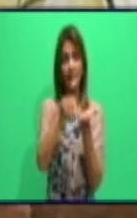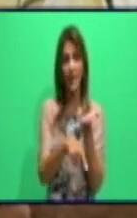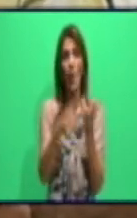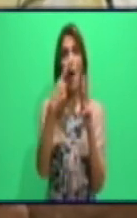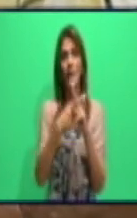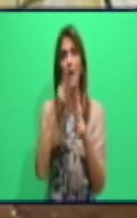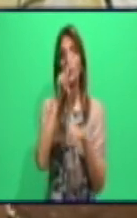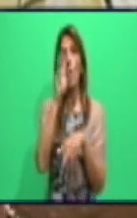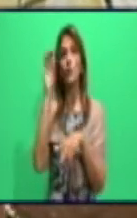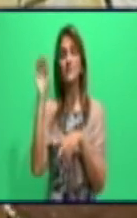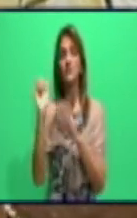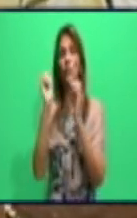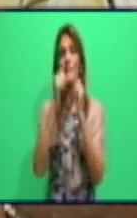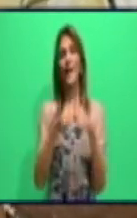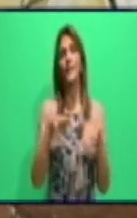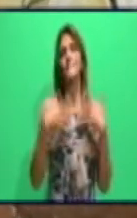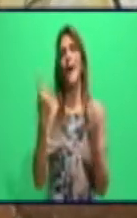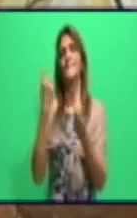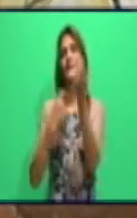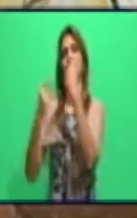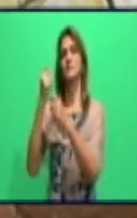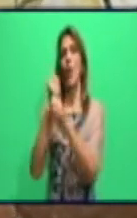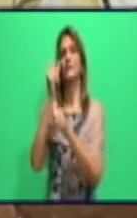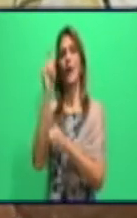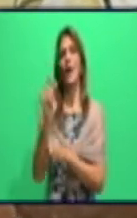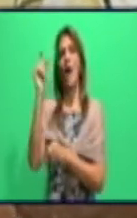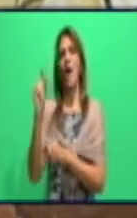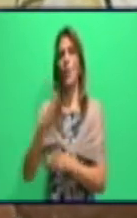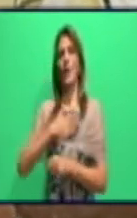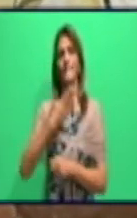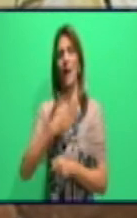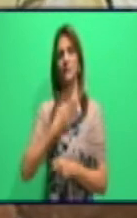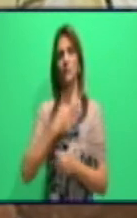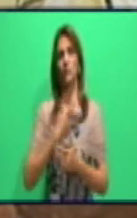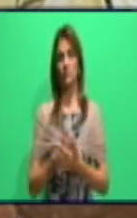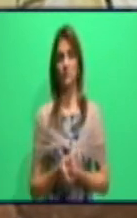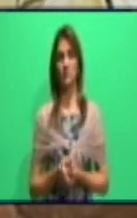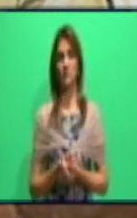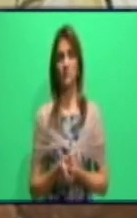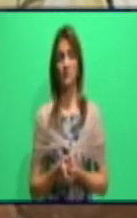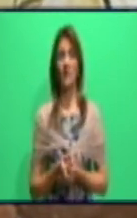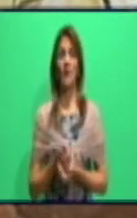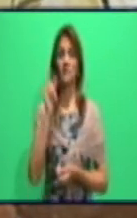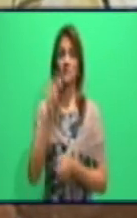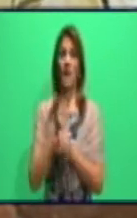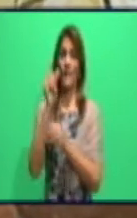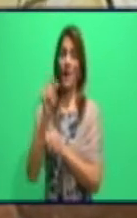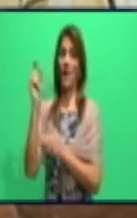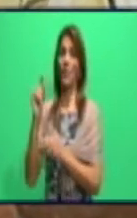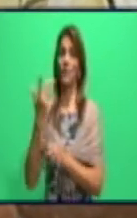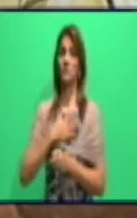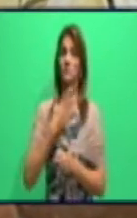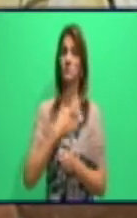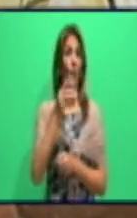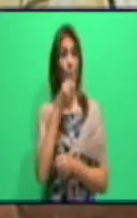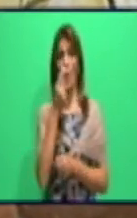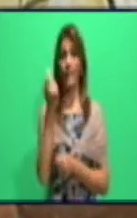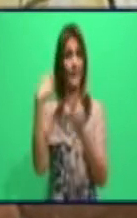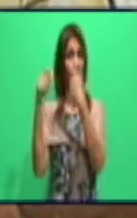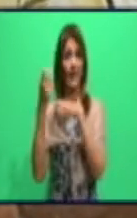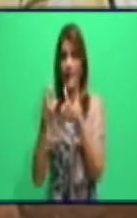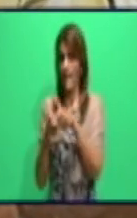a un trabajador por cuenta propia que además los trabajadores por cuenta propia de hecho no pueden elaborar con este tipo de pan o sea